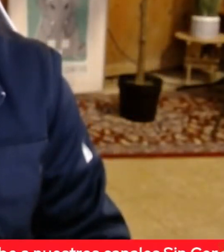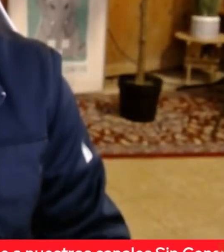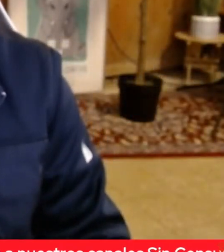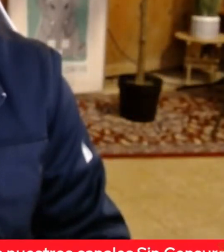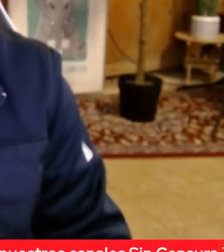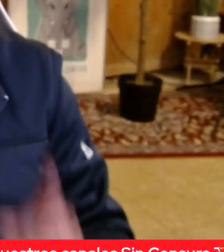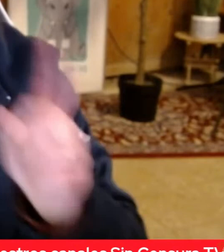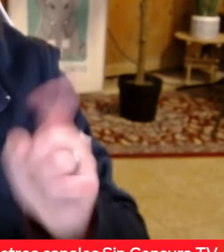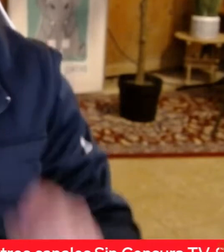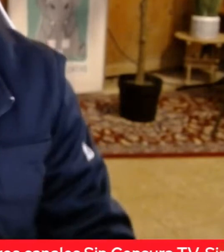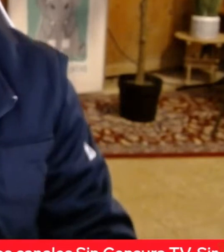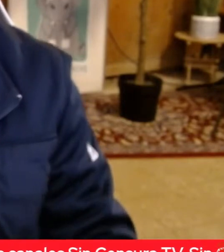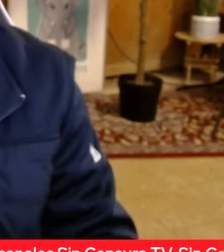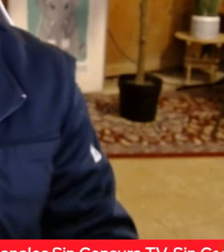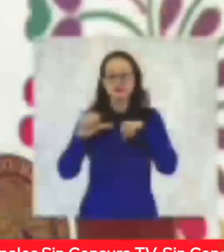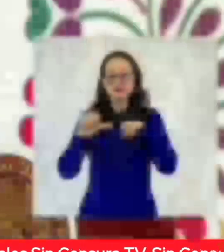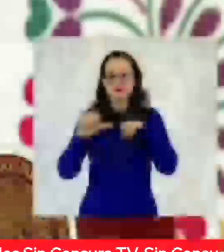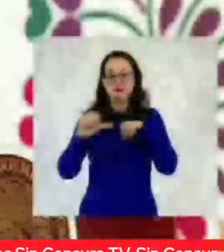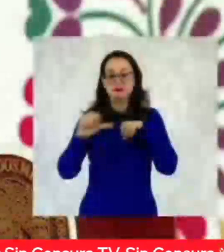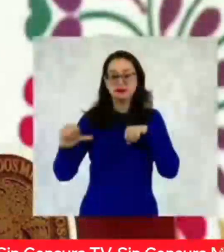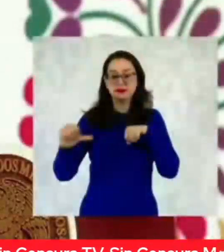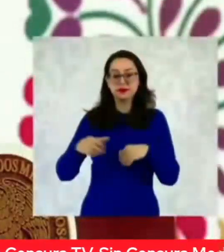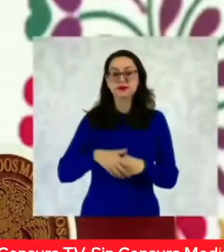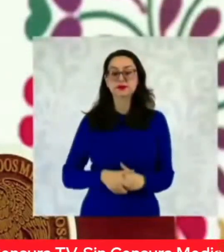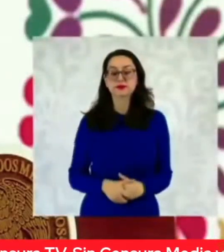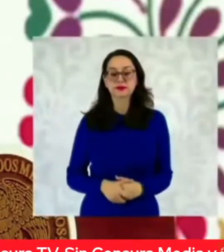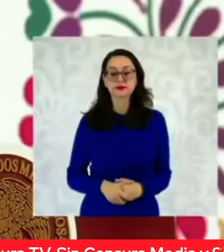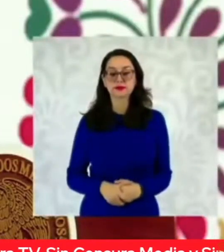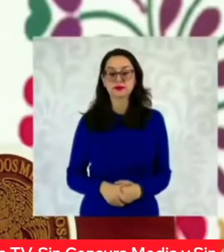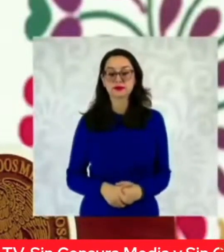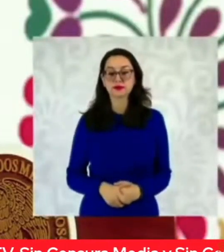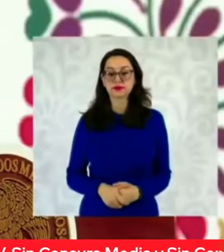amigo Vicente Serrano ahí en la mañanera.